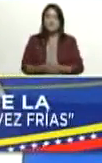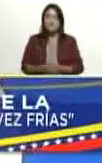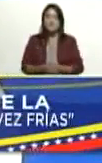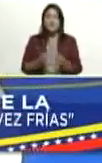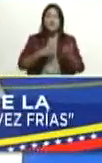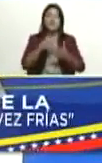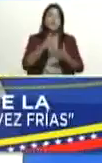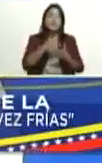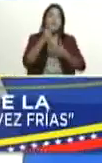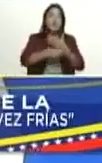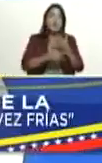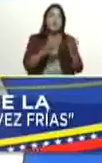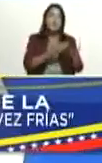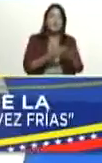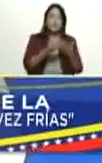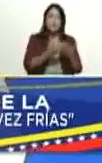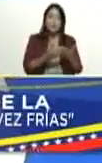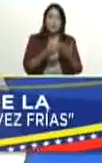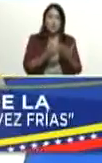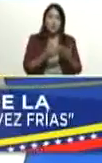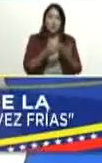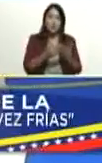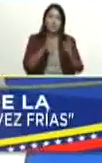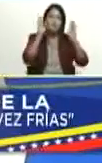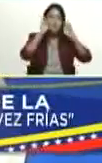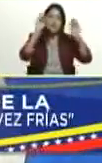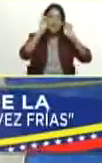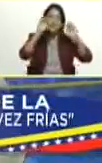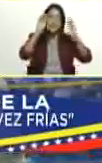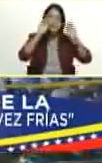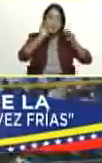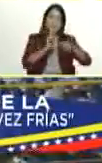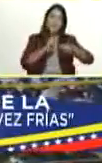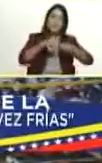programas nacionales de formación.